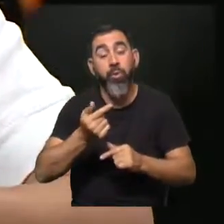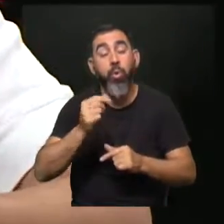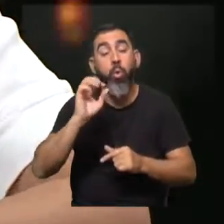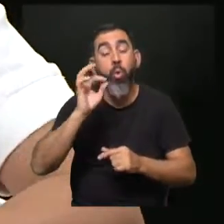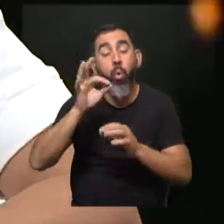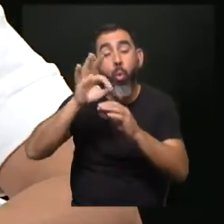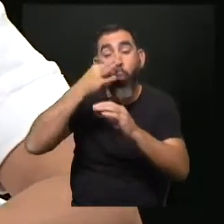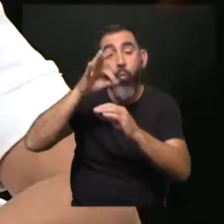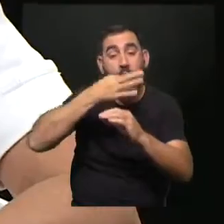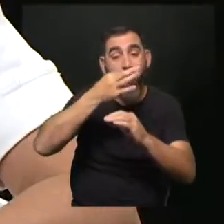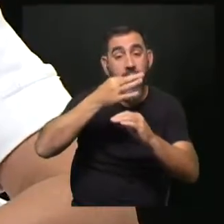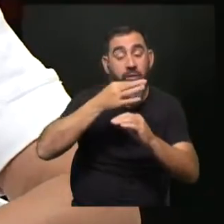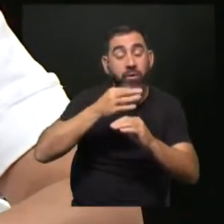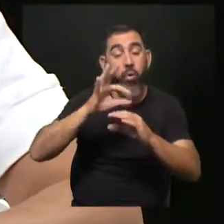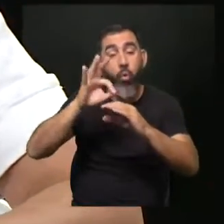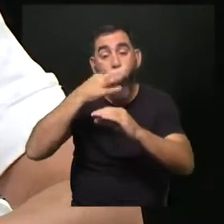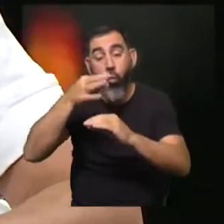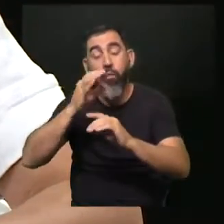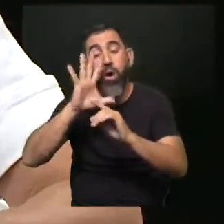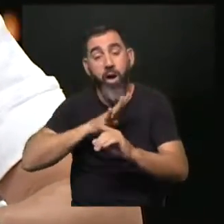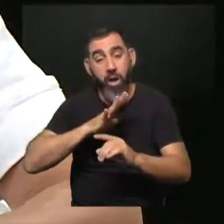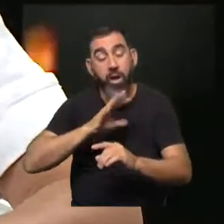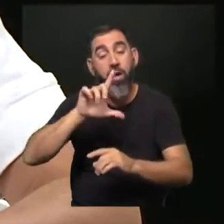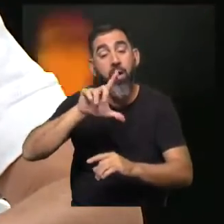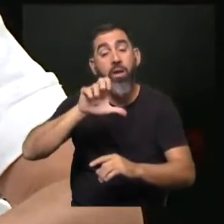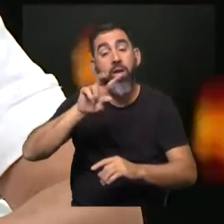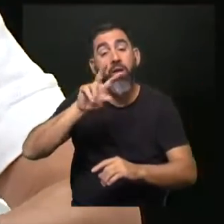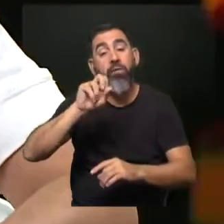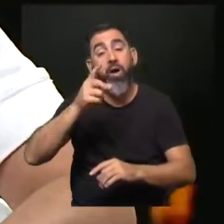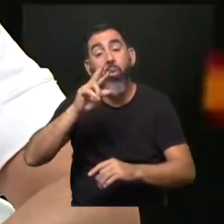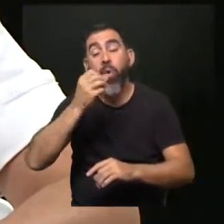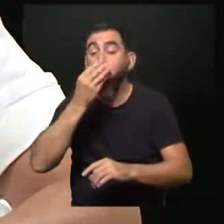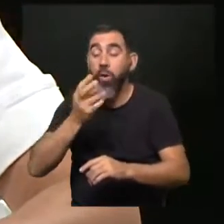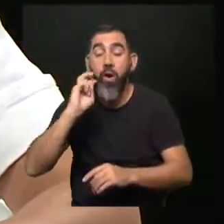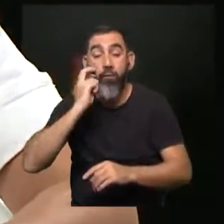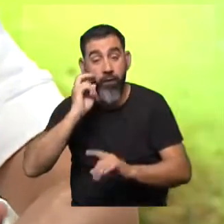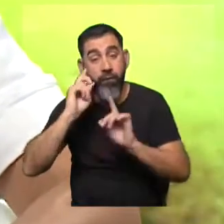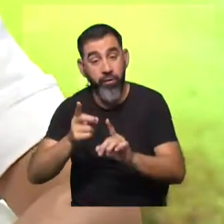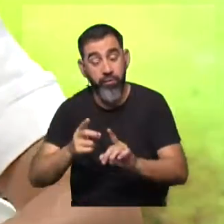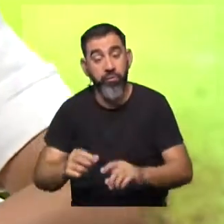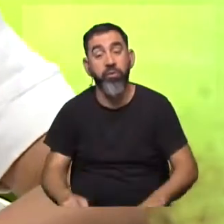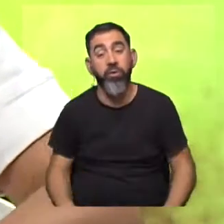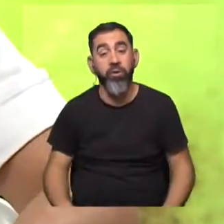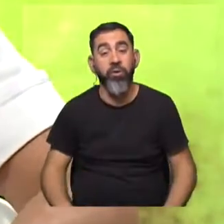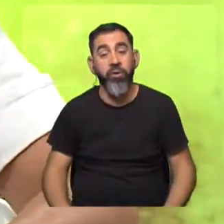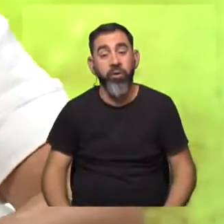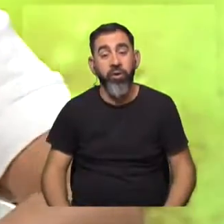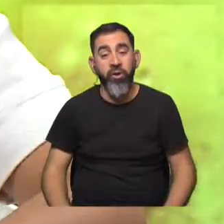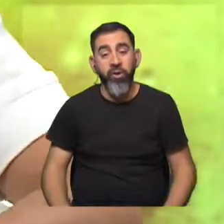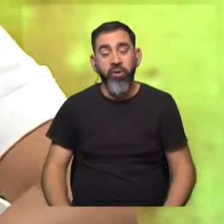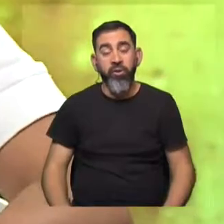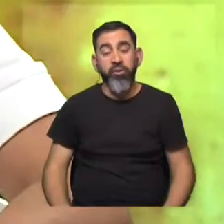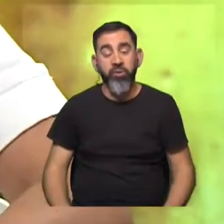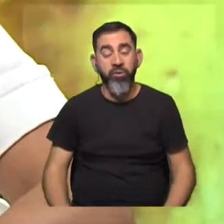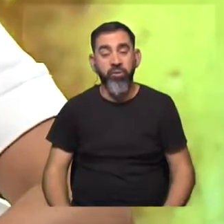por ejemplo, ¿no? De las uvas no solo hemos aislado levaduras interesantes para el vino, como ha sido el caso, bueno, ha estado invitado acá Francisco Carrao